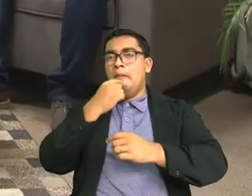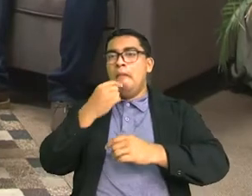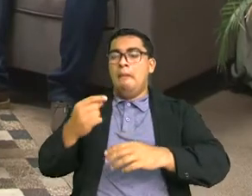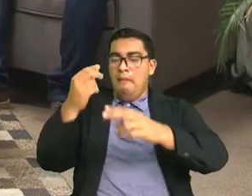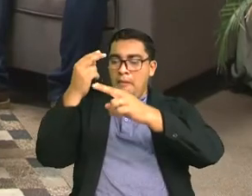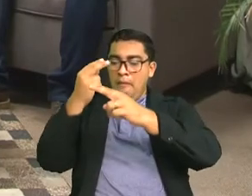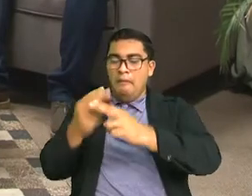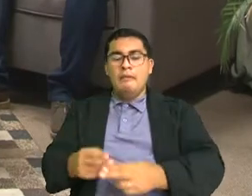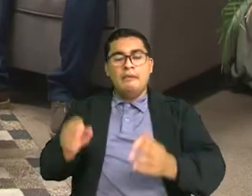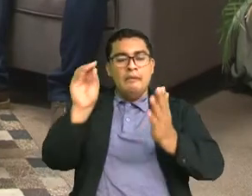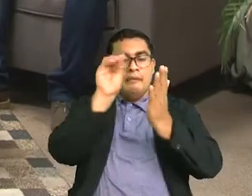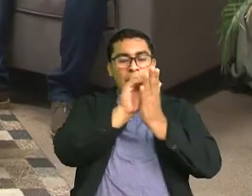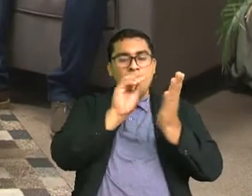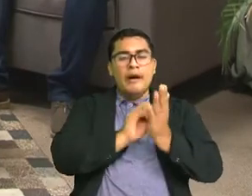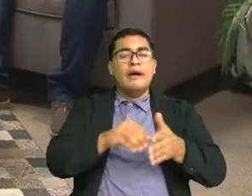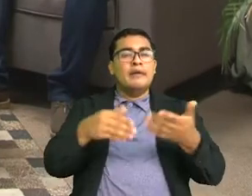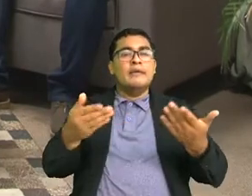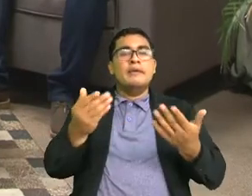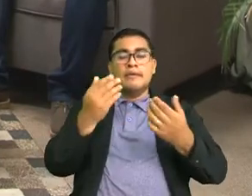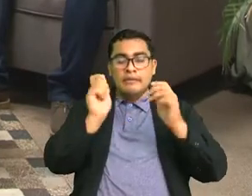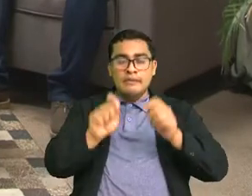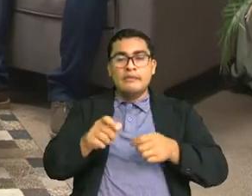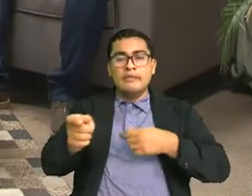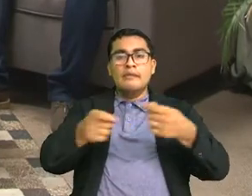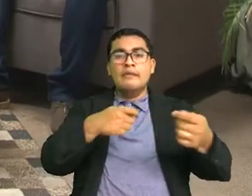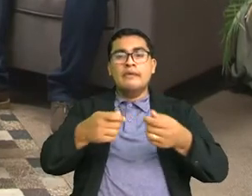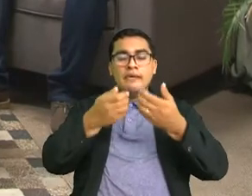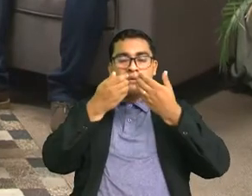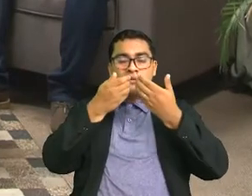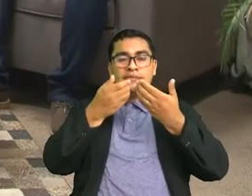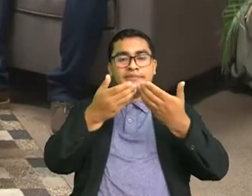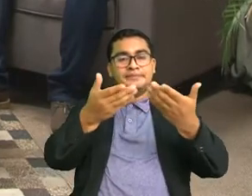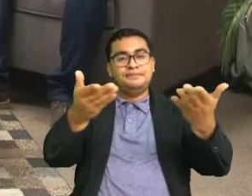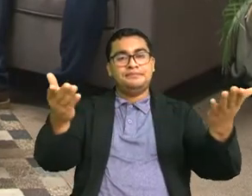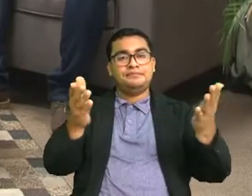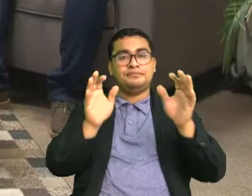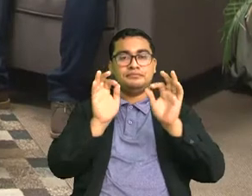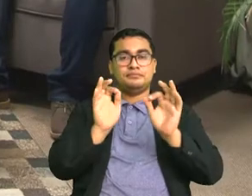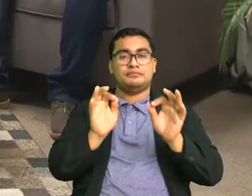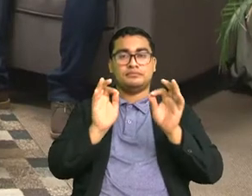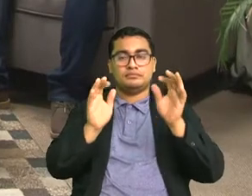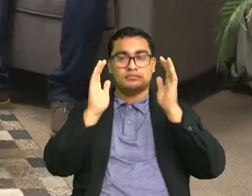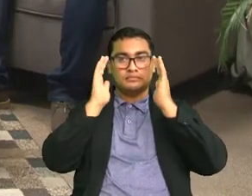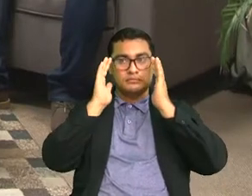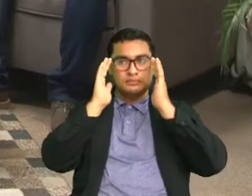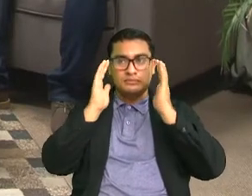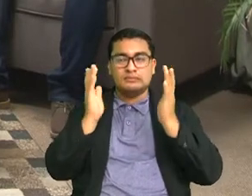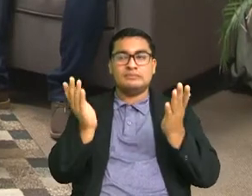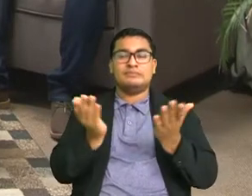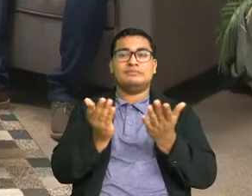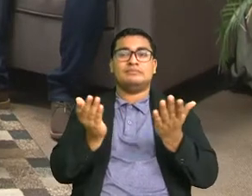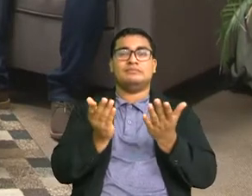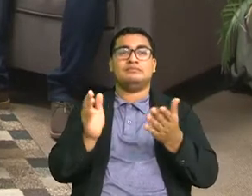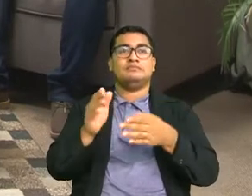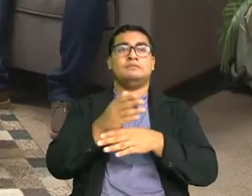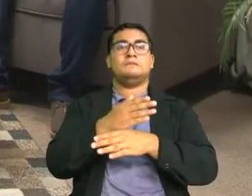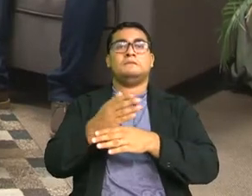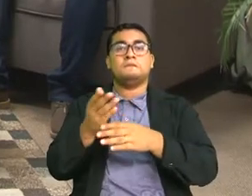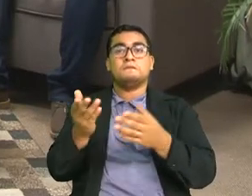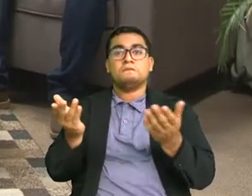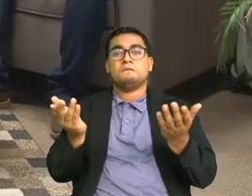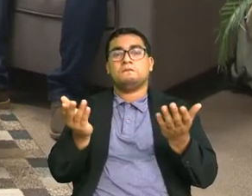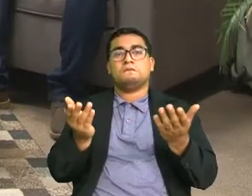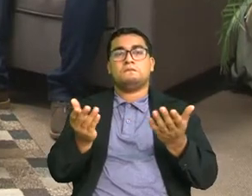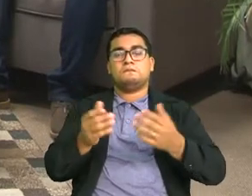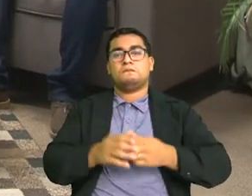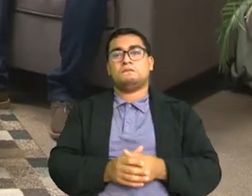su marca su producto para que sea vendido también como otros productos y estén en los estantes de los agro servicios por